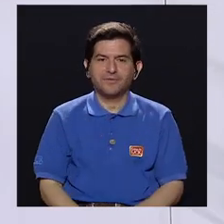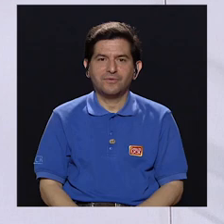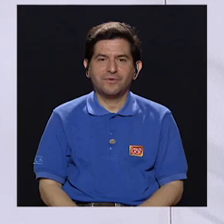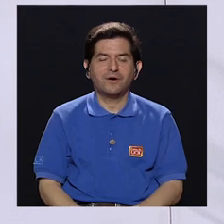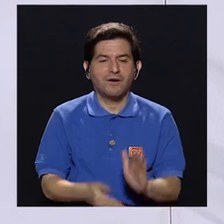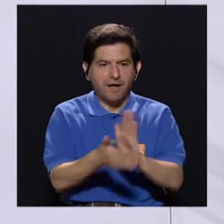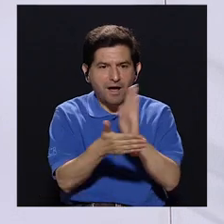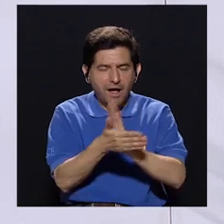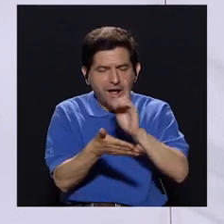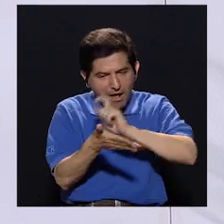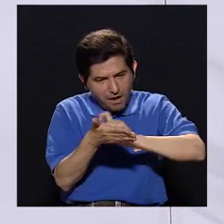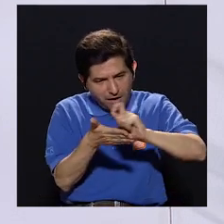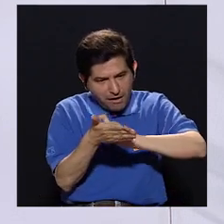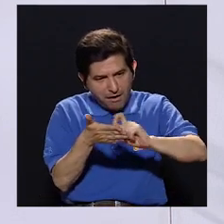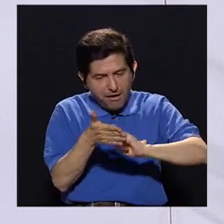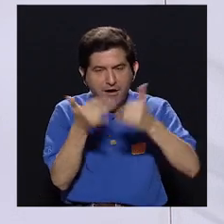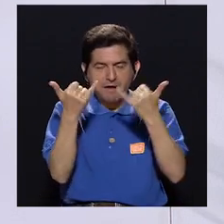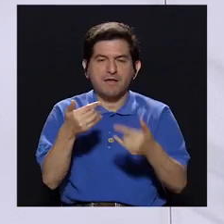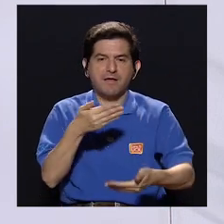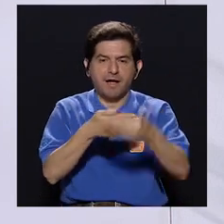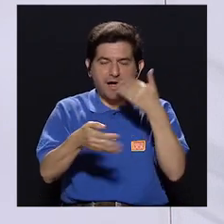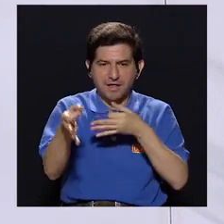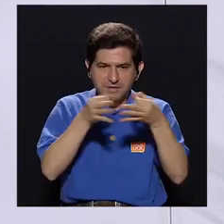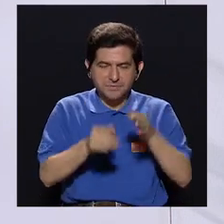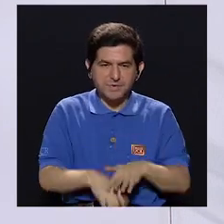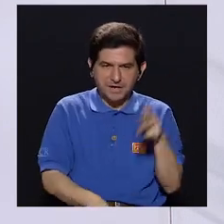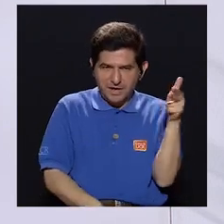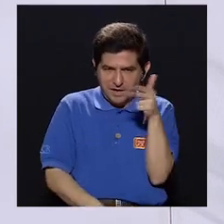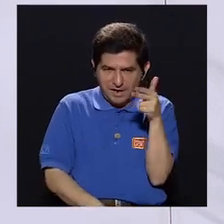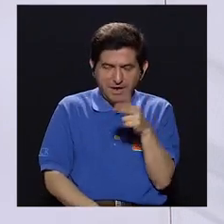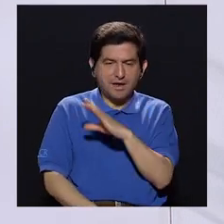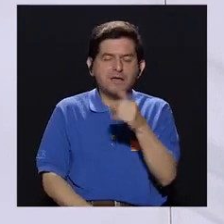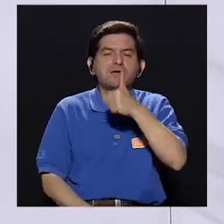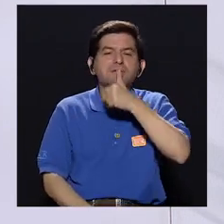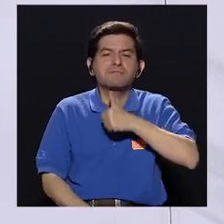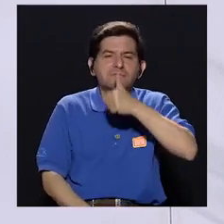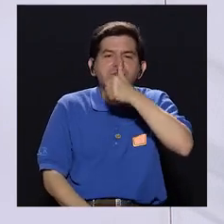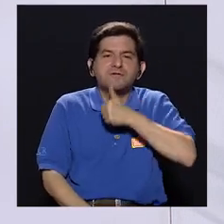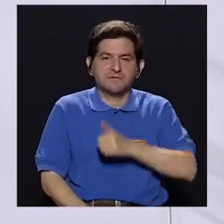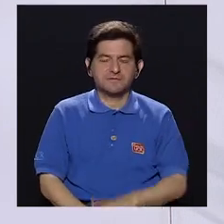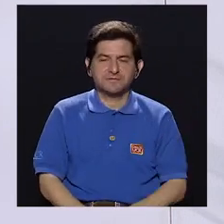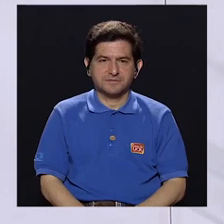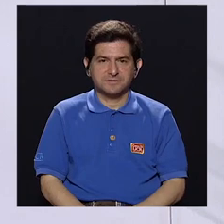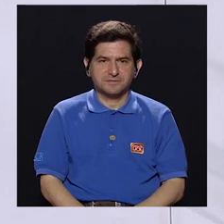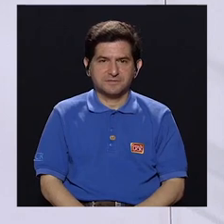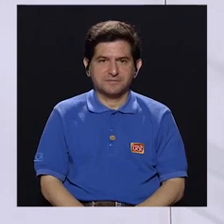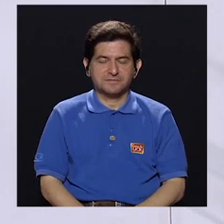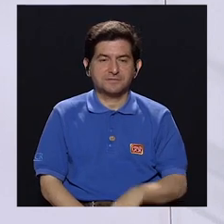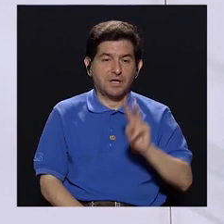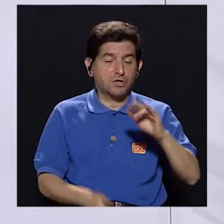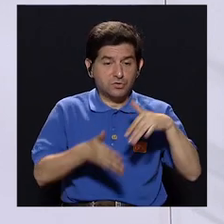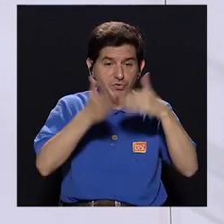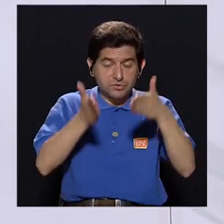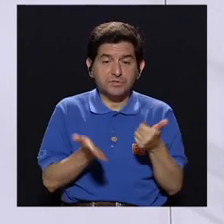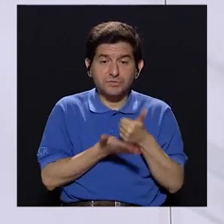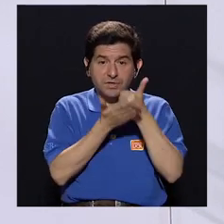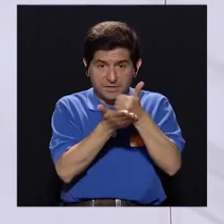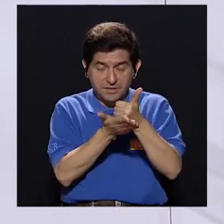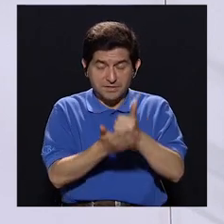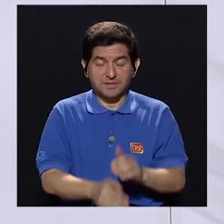que hemos podido documentar acá con eso que te decía de las cámaras y con mucha paciencia con dos